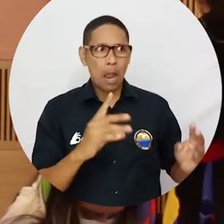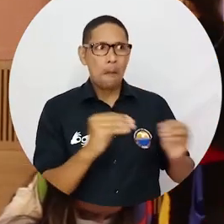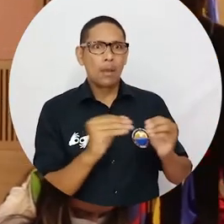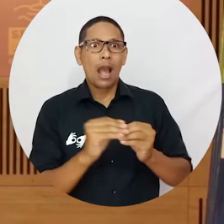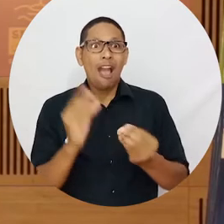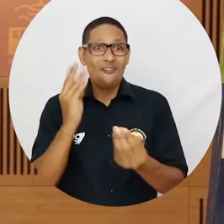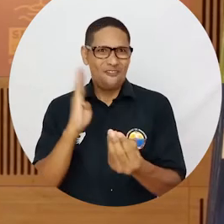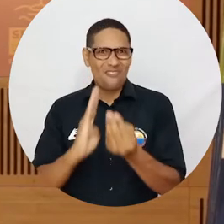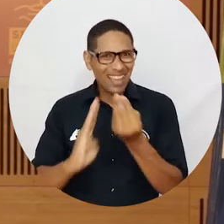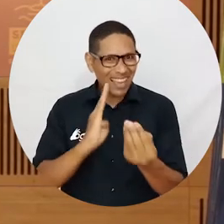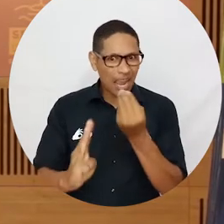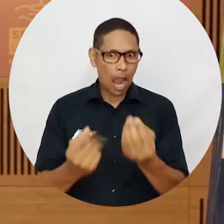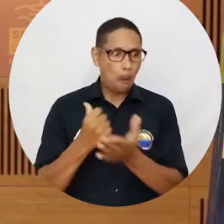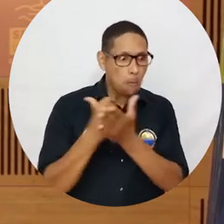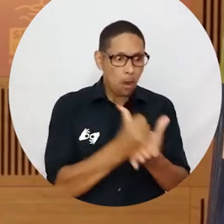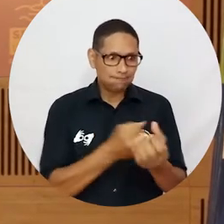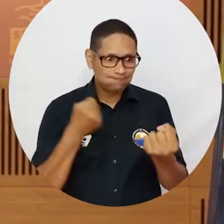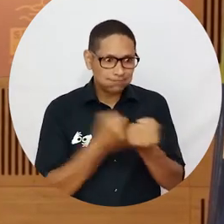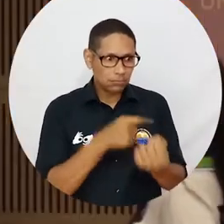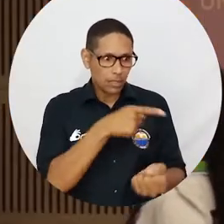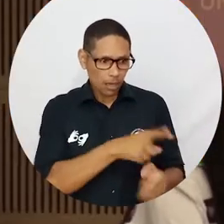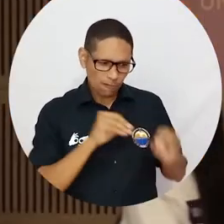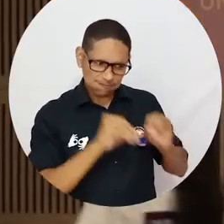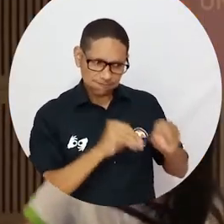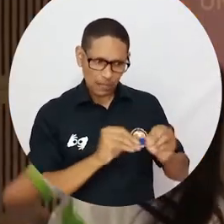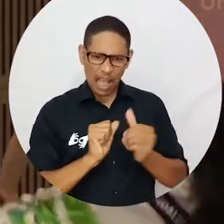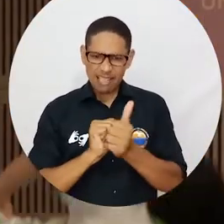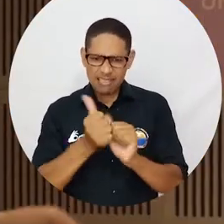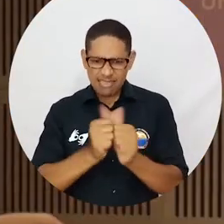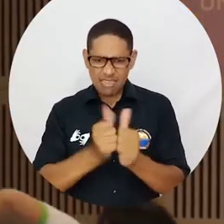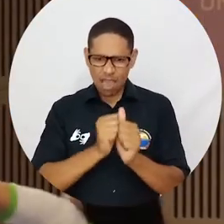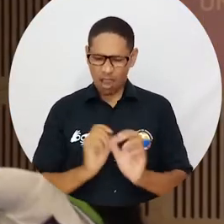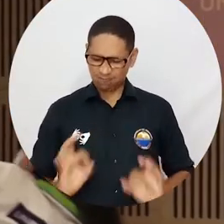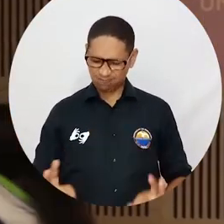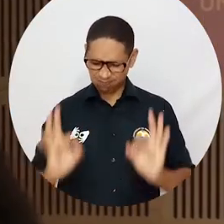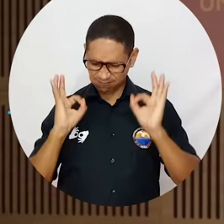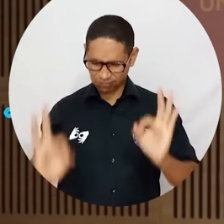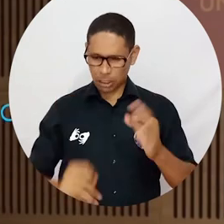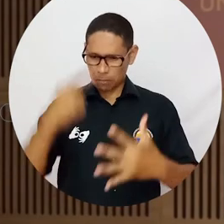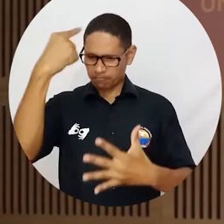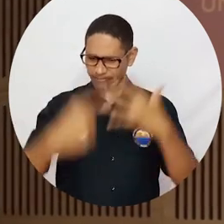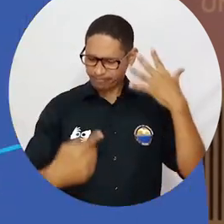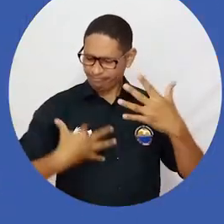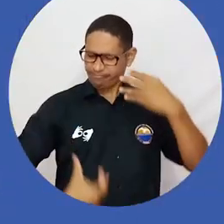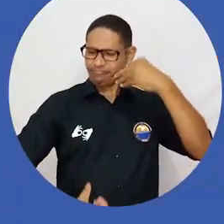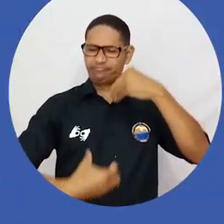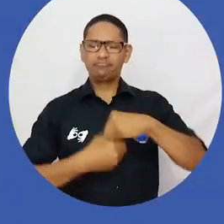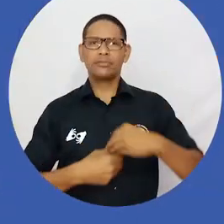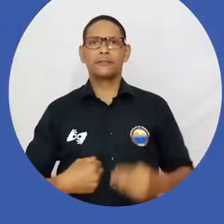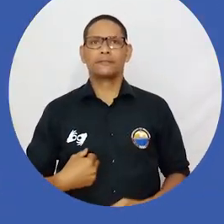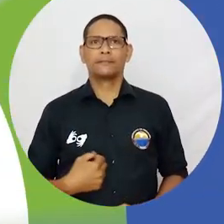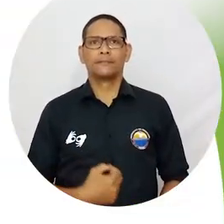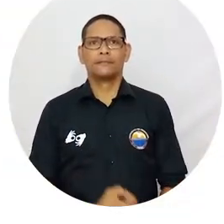Bienestar Universitario, con la que los estudiantes se forman en el deporte con calidad y de manera integral. Universidad del